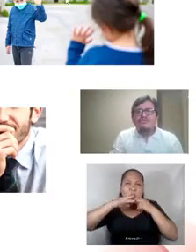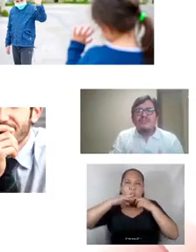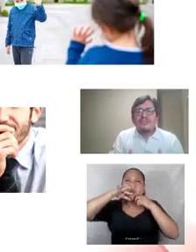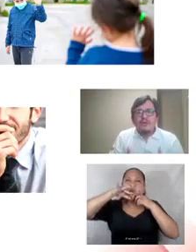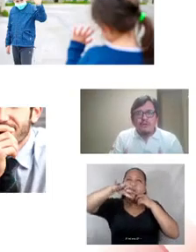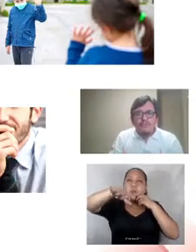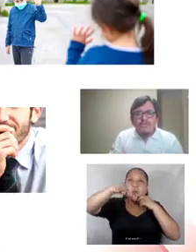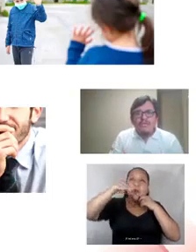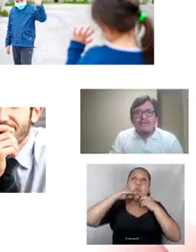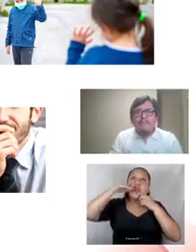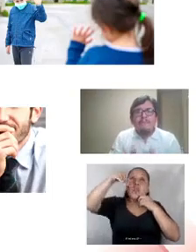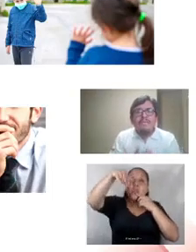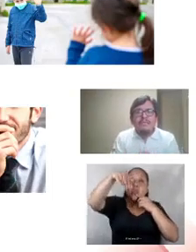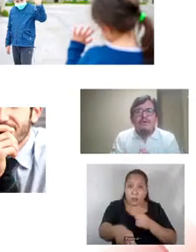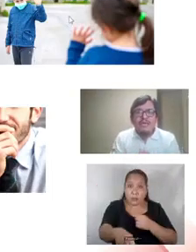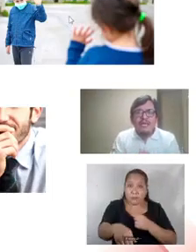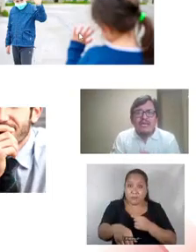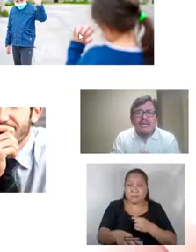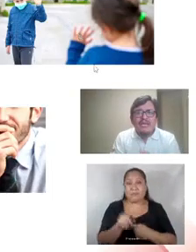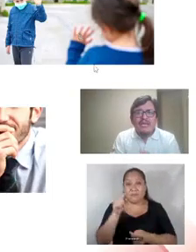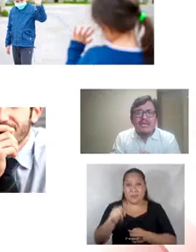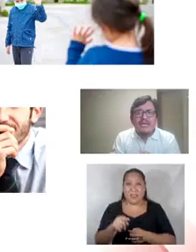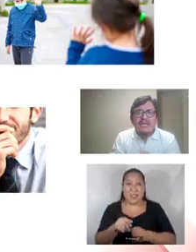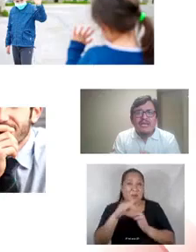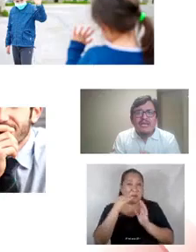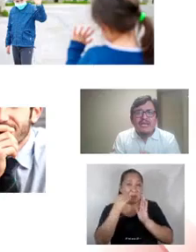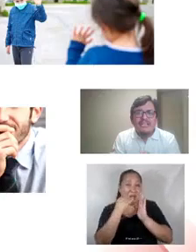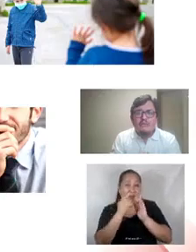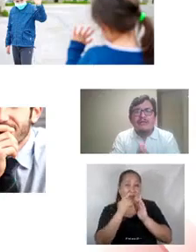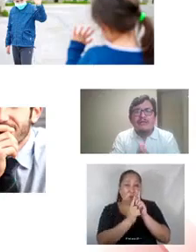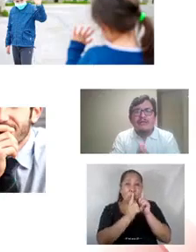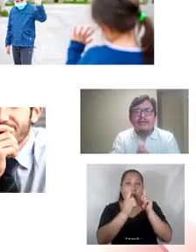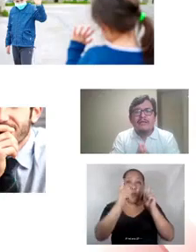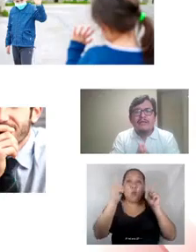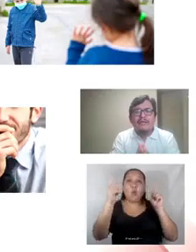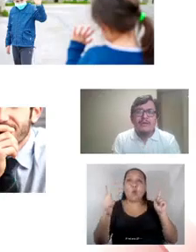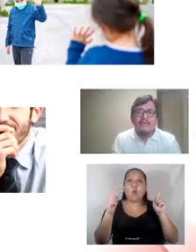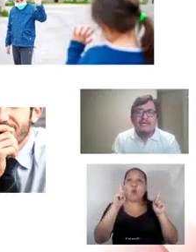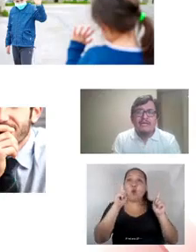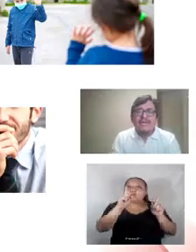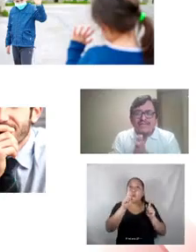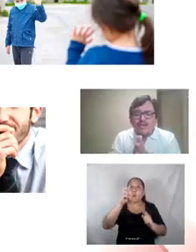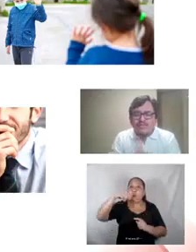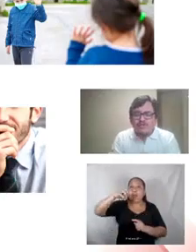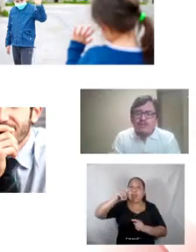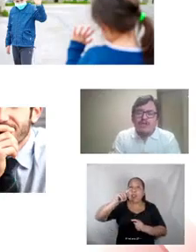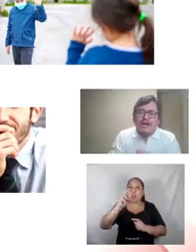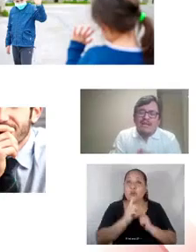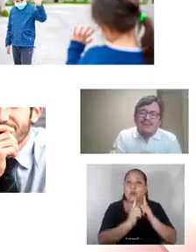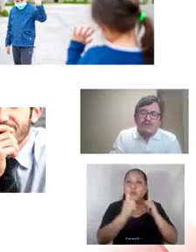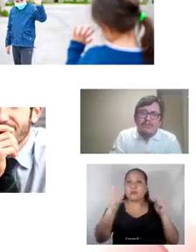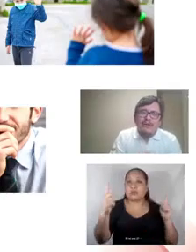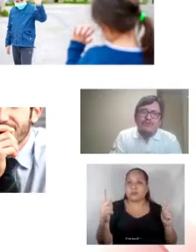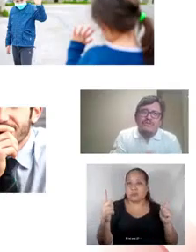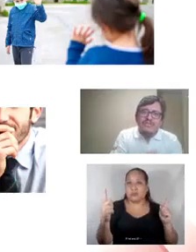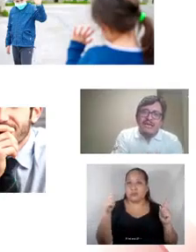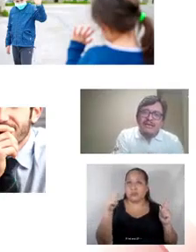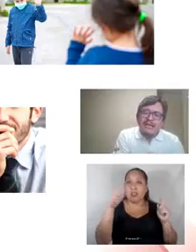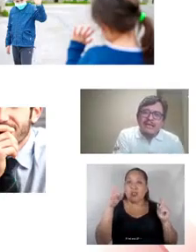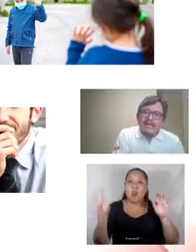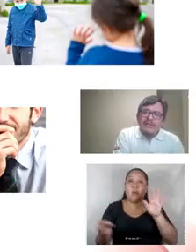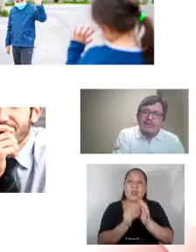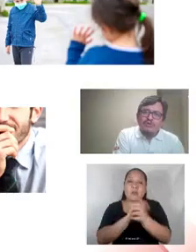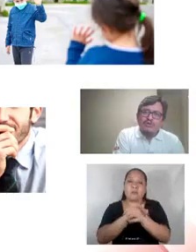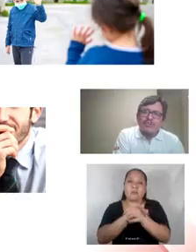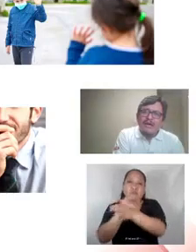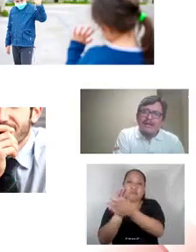Por esa razón se recomienda mínimo una distancia de 1 metro, en cualquier lugar donde te encuentres. Y eso sumado al lavado de